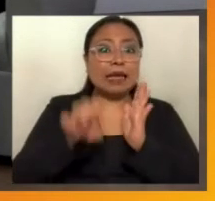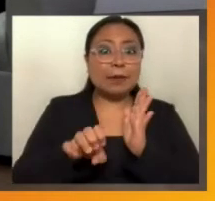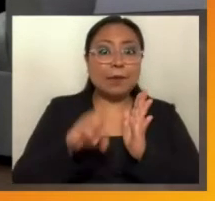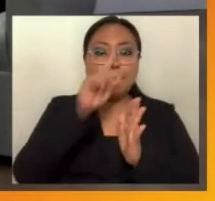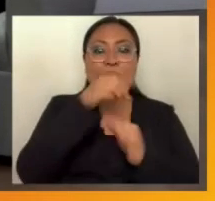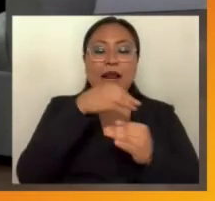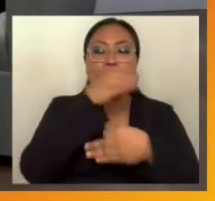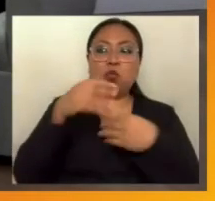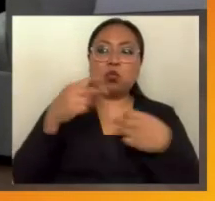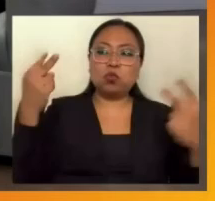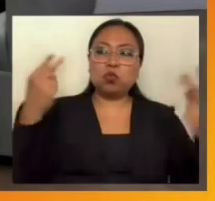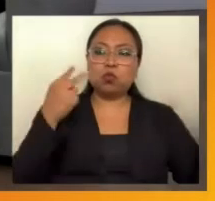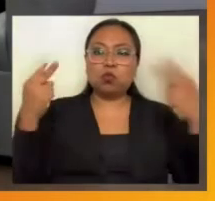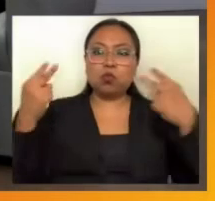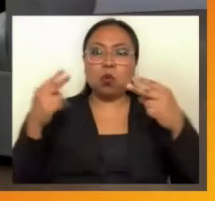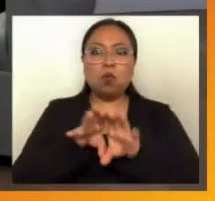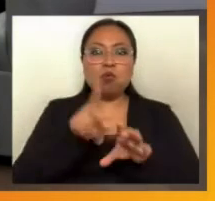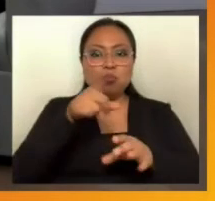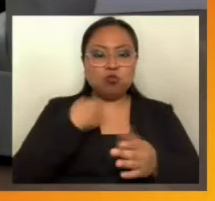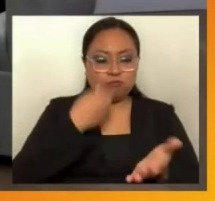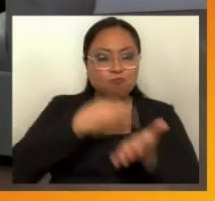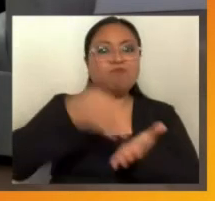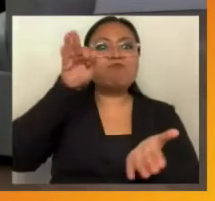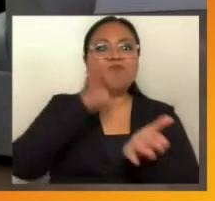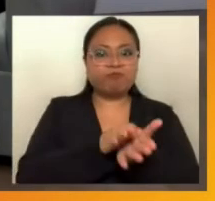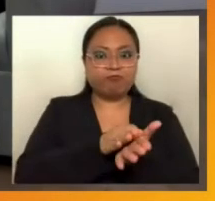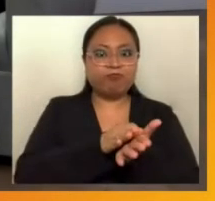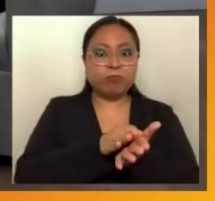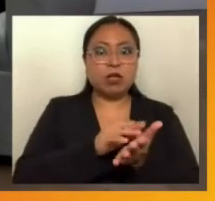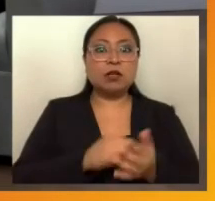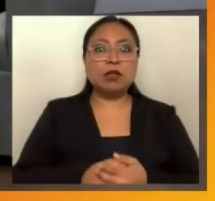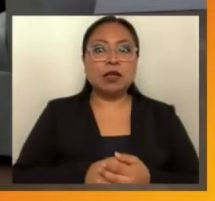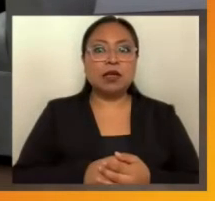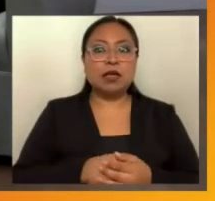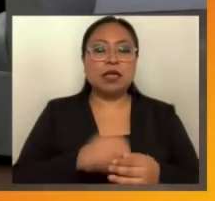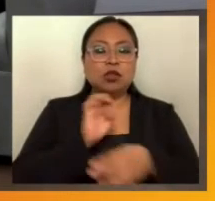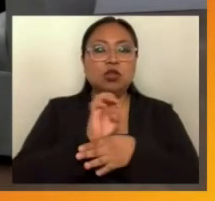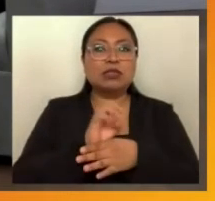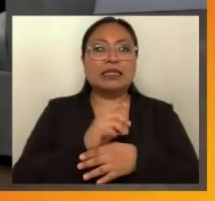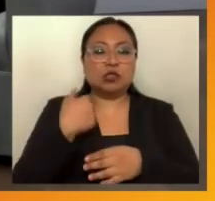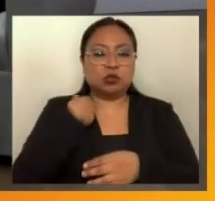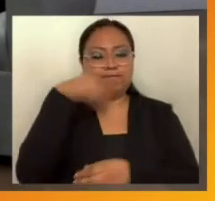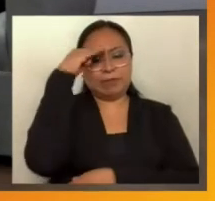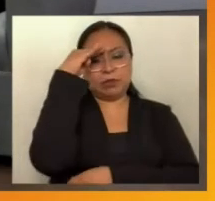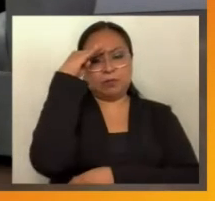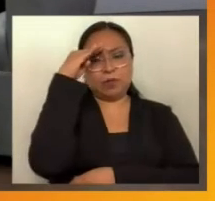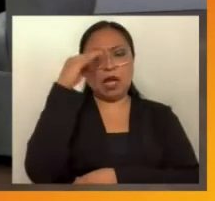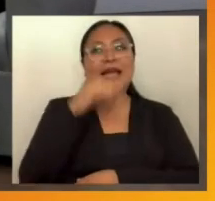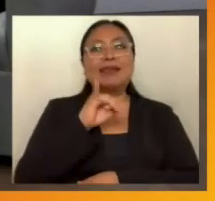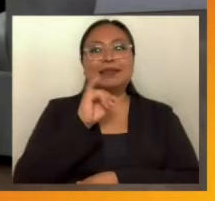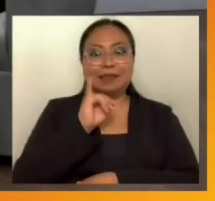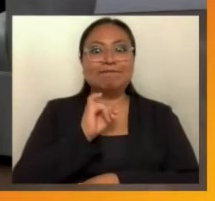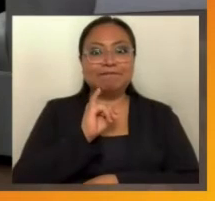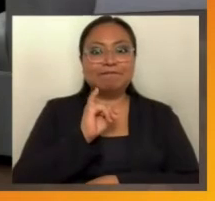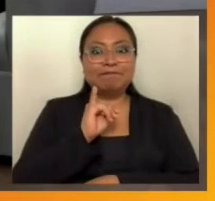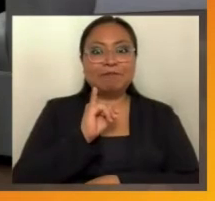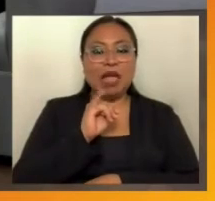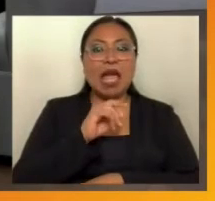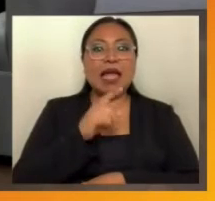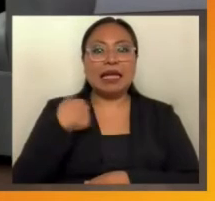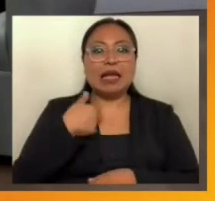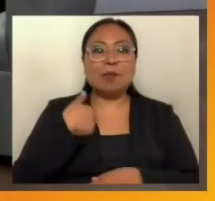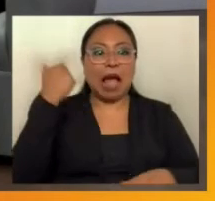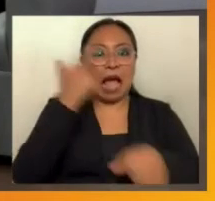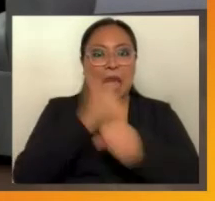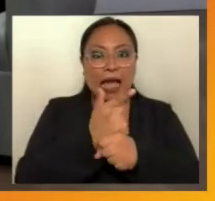personas. Entonces, bueno, de alguna manera esto me lleva a pensar que la detección oportuna salva vidas, y que por ahí, pues creo